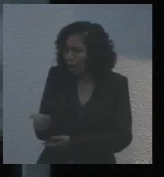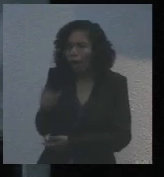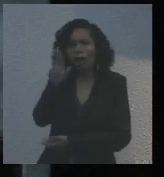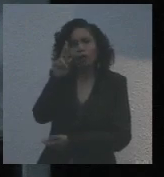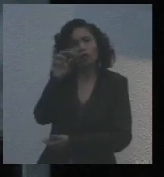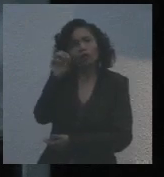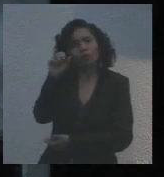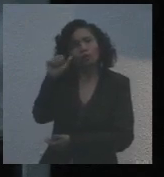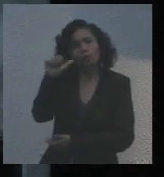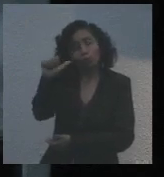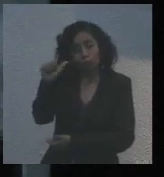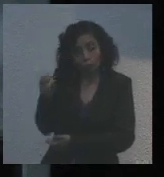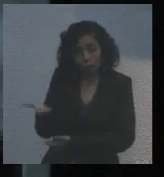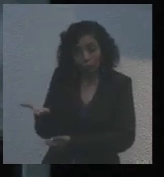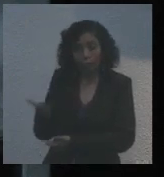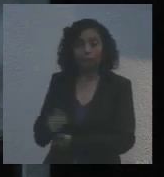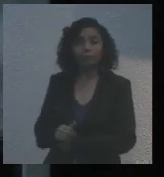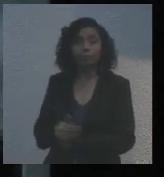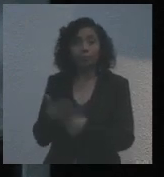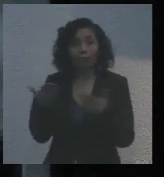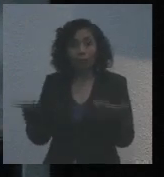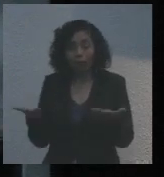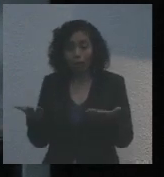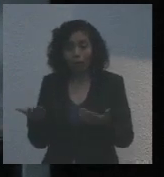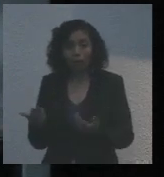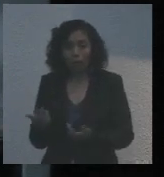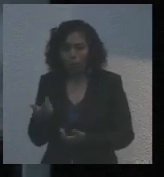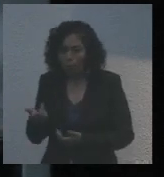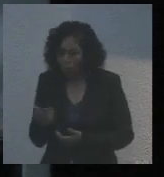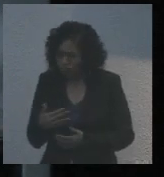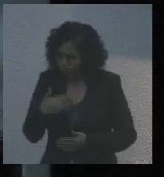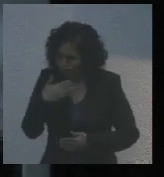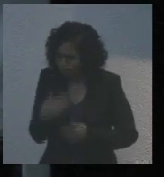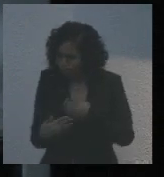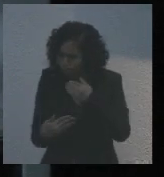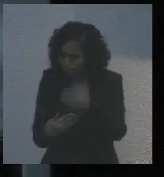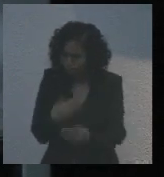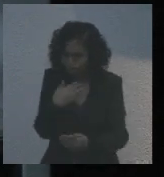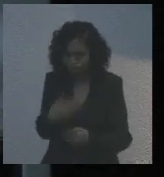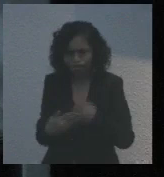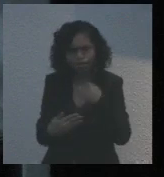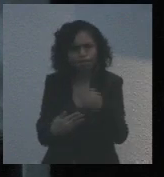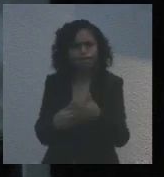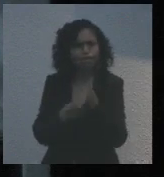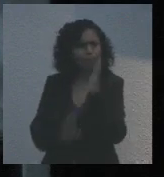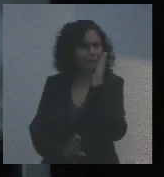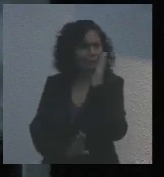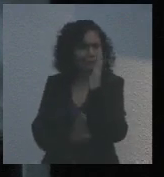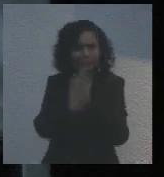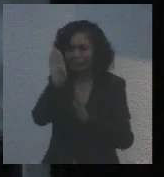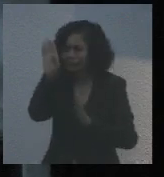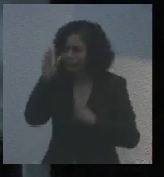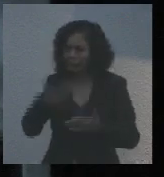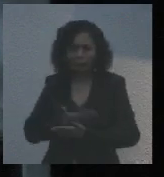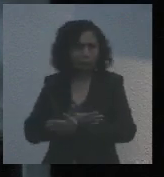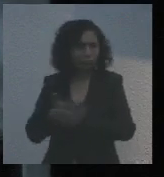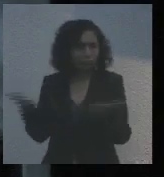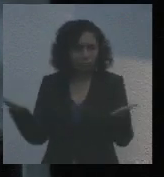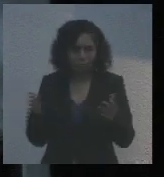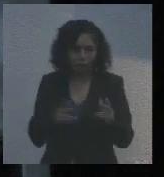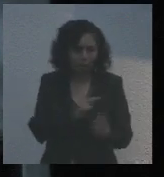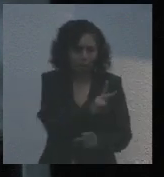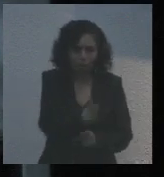María no obstante han dejado una marca indeleble en muchas muchas